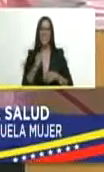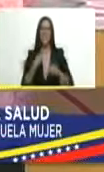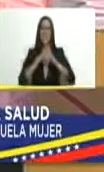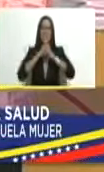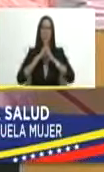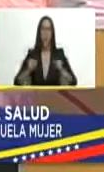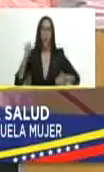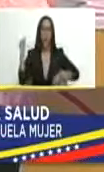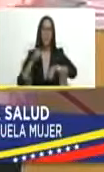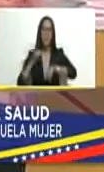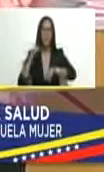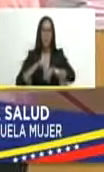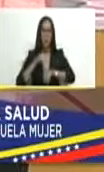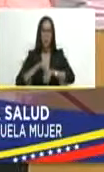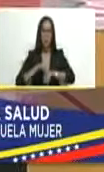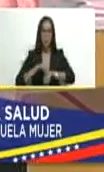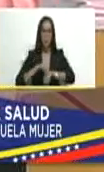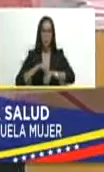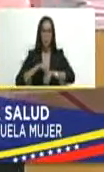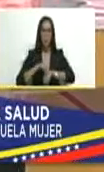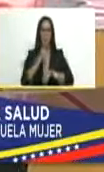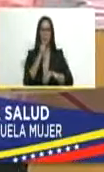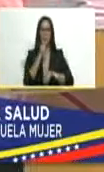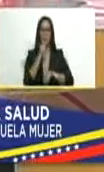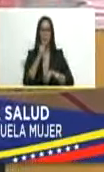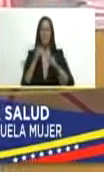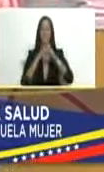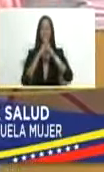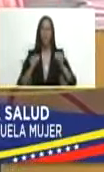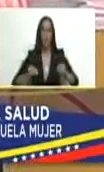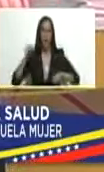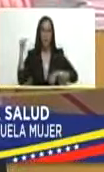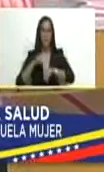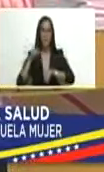a tiempo y consultarme todo a tiempo.